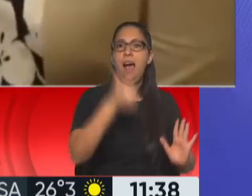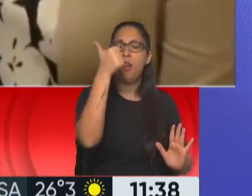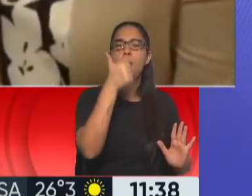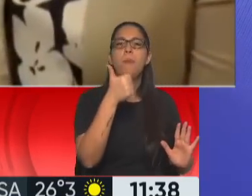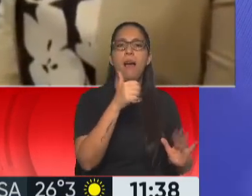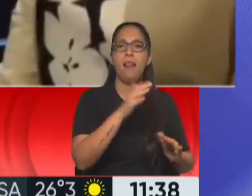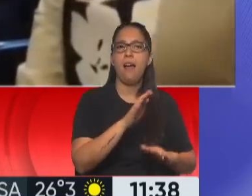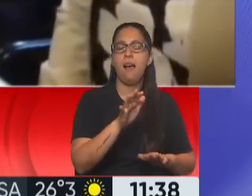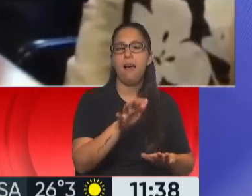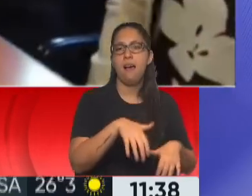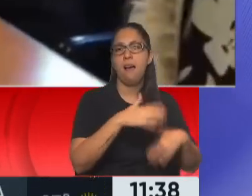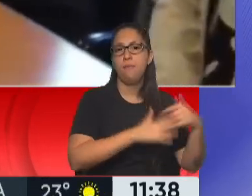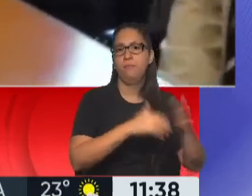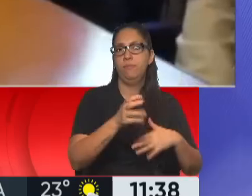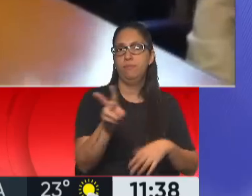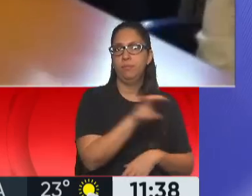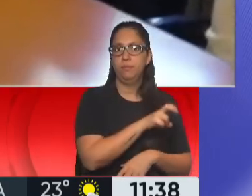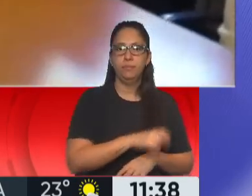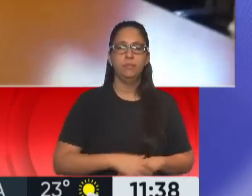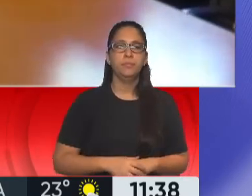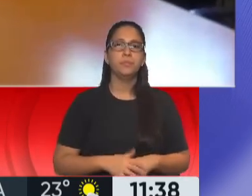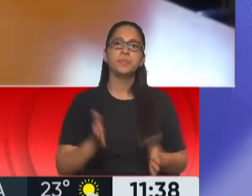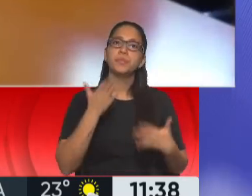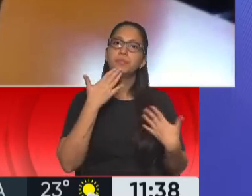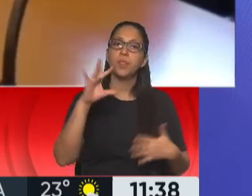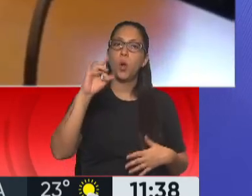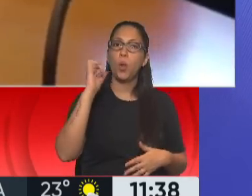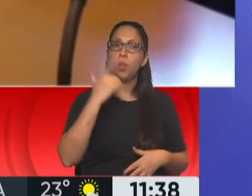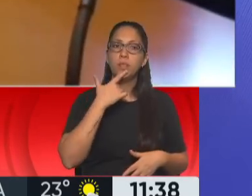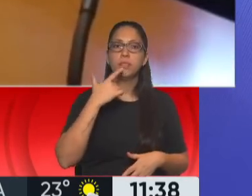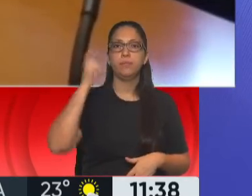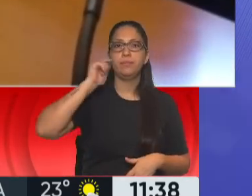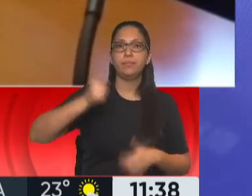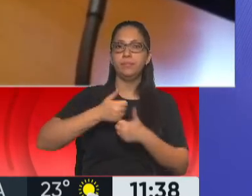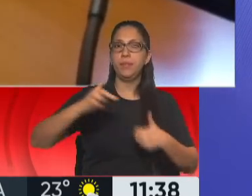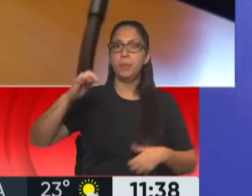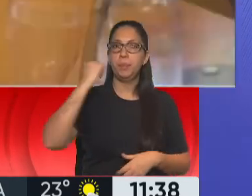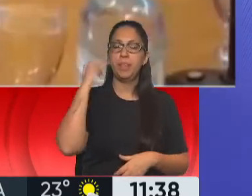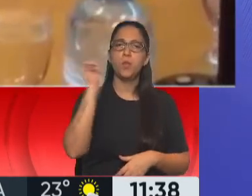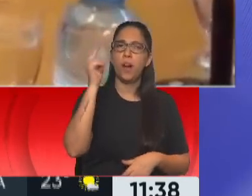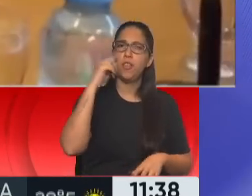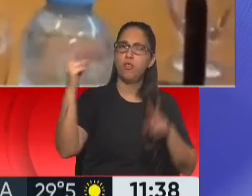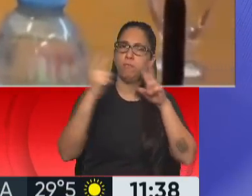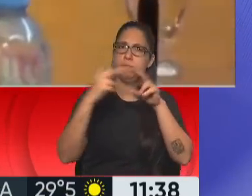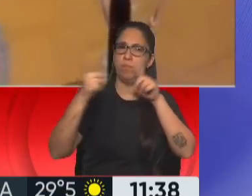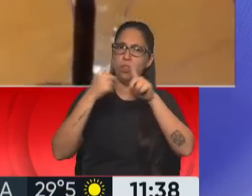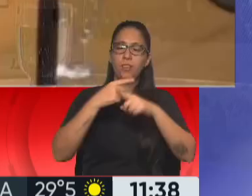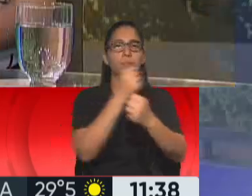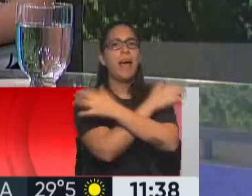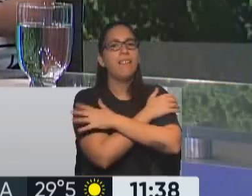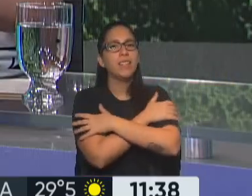Santa Cruz. Muchísimas gracias, Lourdes. Allí en los tribunales de Comodoro Pi. Nos reencontramos en un rato. Abrazo enorme para